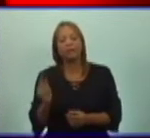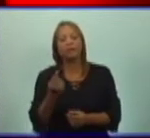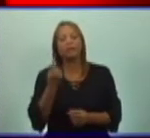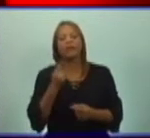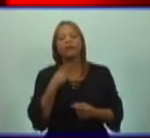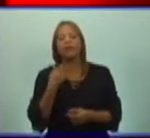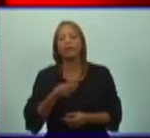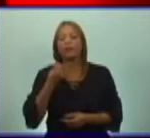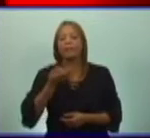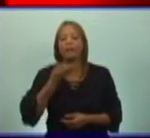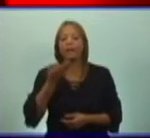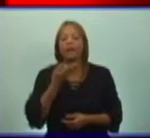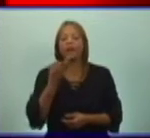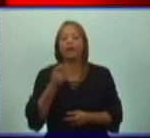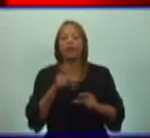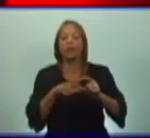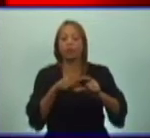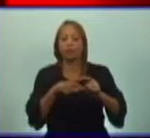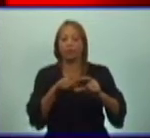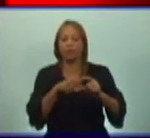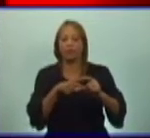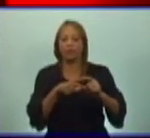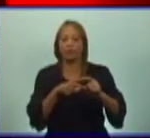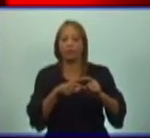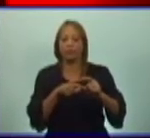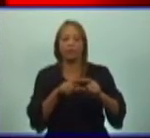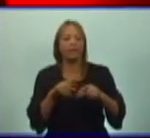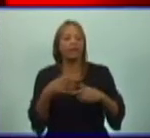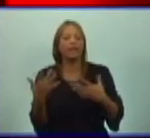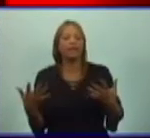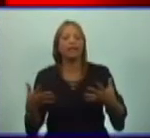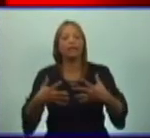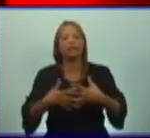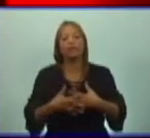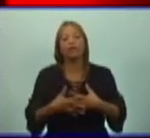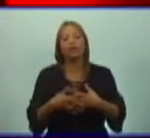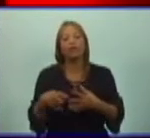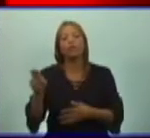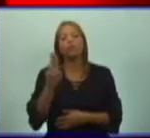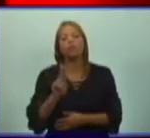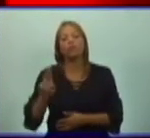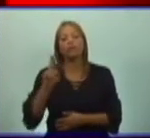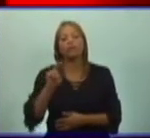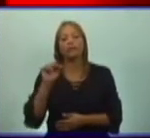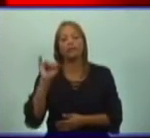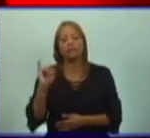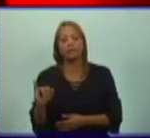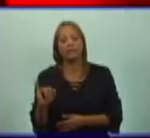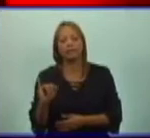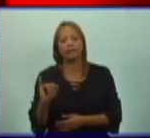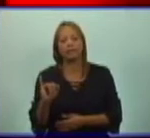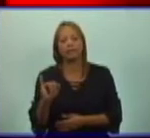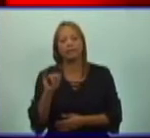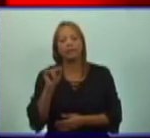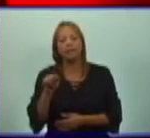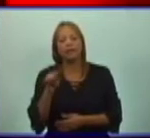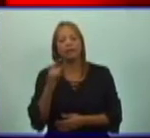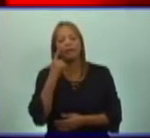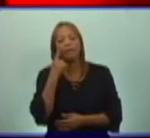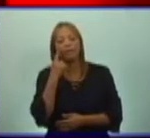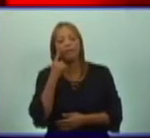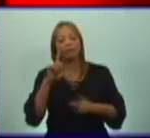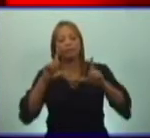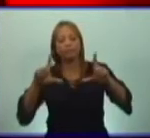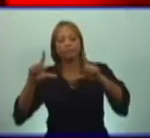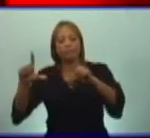se evaluarán. Son los contenidos relacionados con la unidad número 6 y observamos en diapositivas